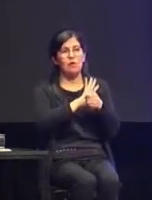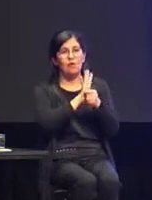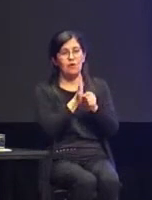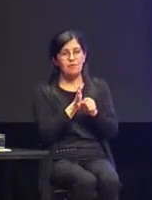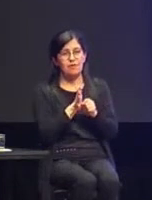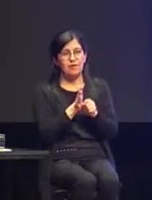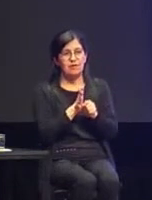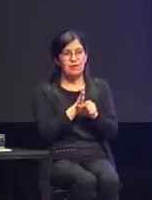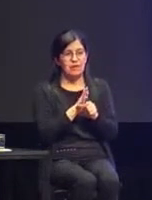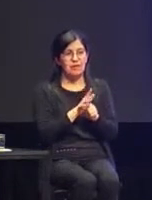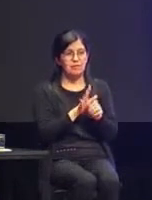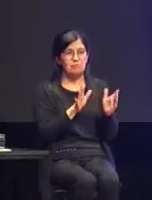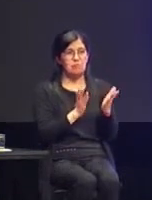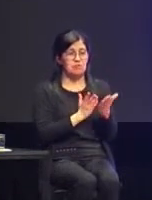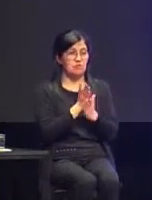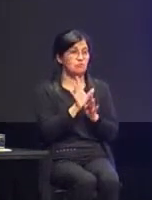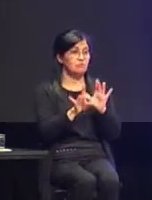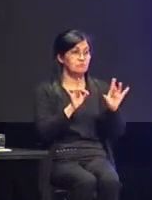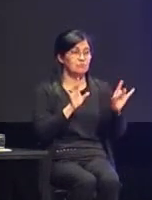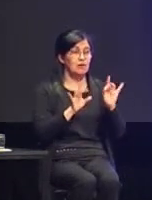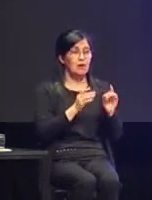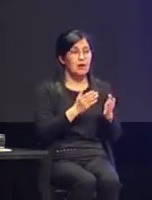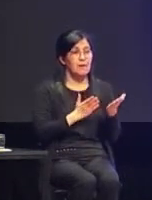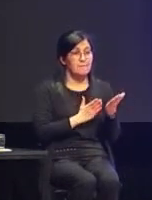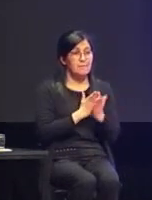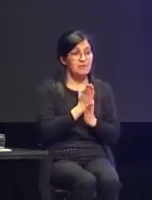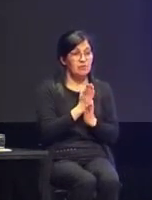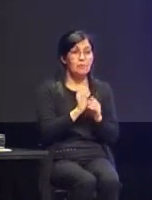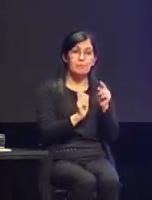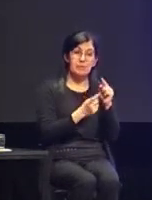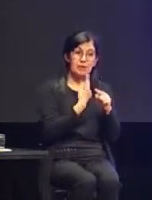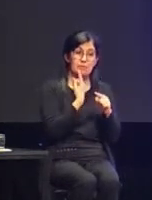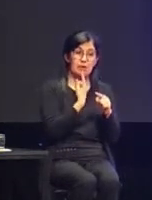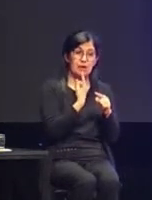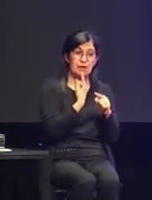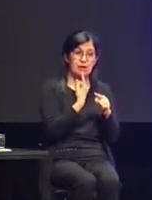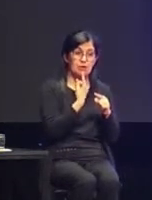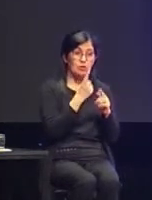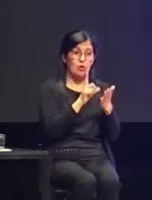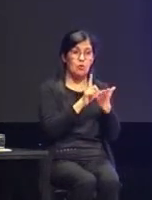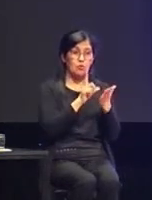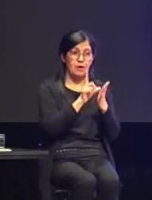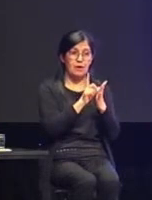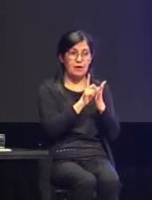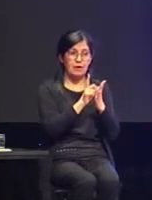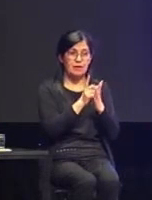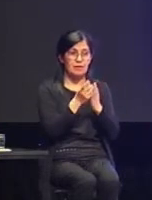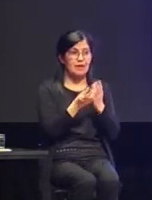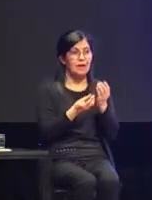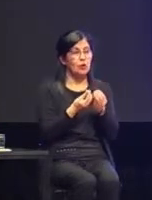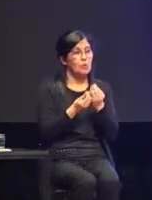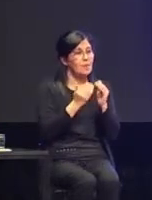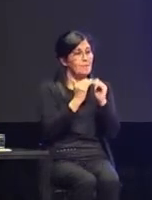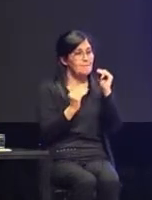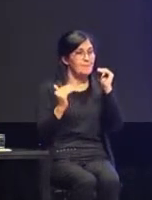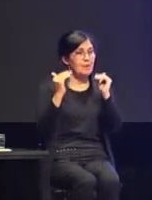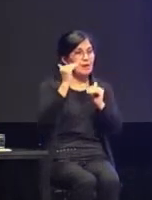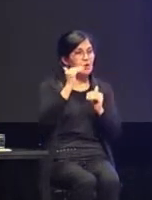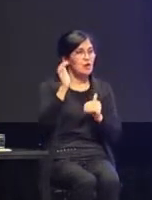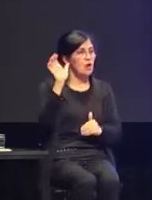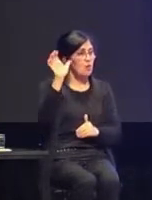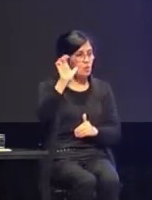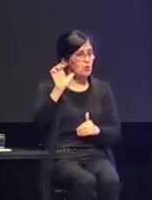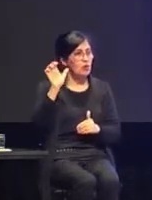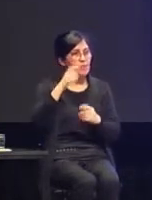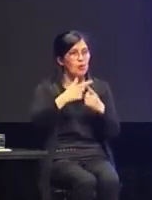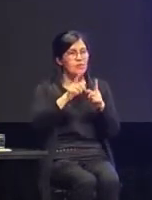entre comillas, clasista, porque cuando llegó en la casta más alta en Chile. O sea, los que iban a Europa, los